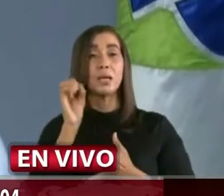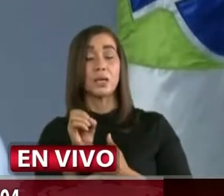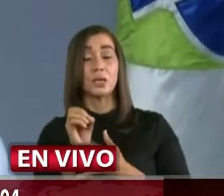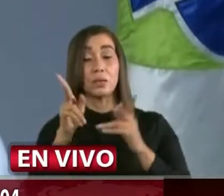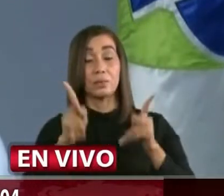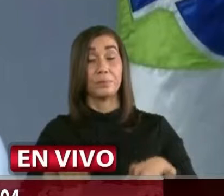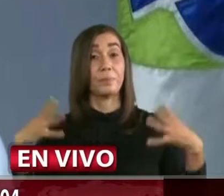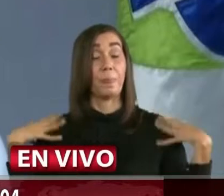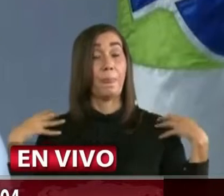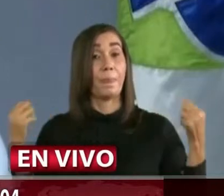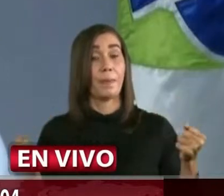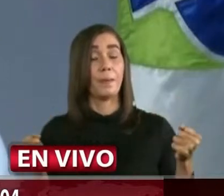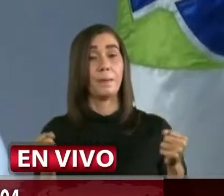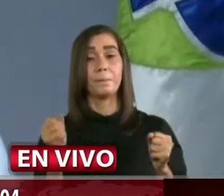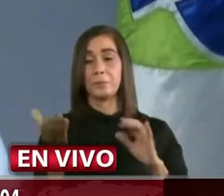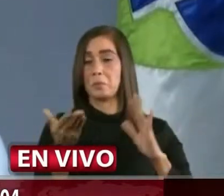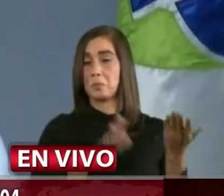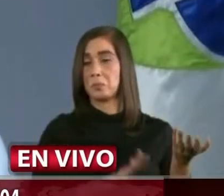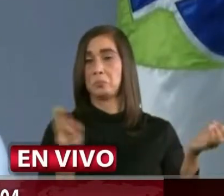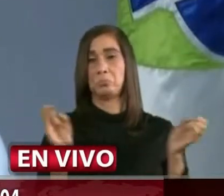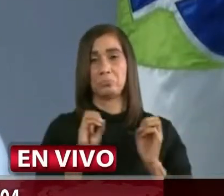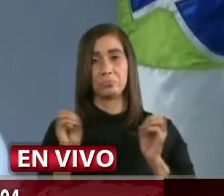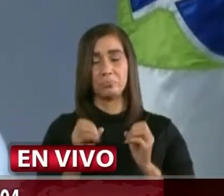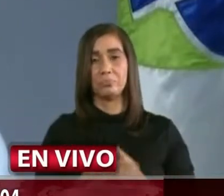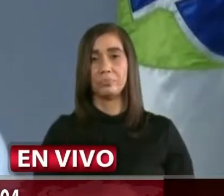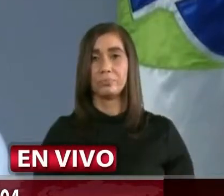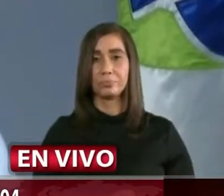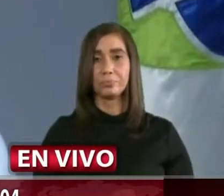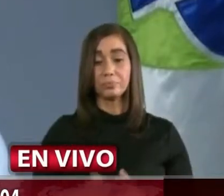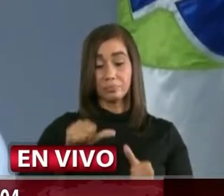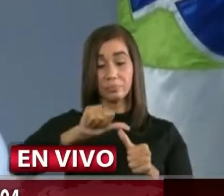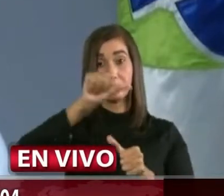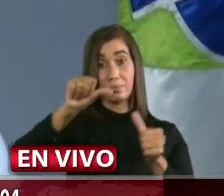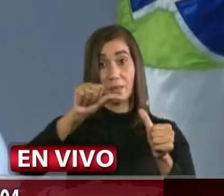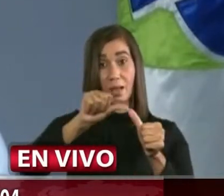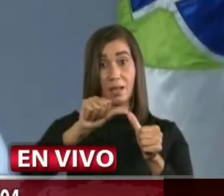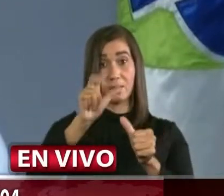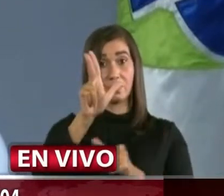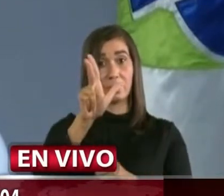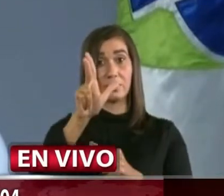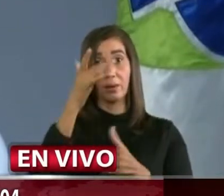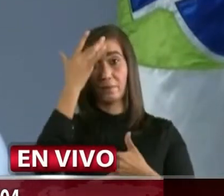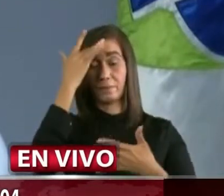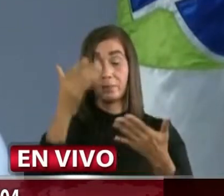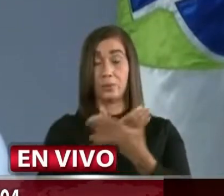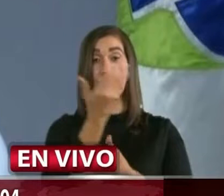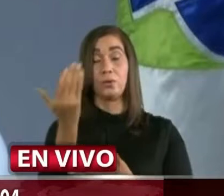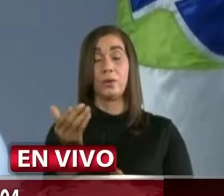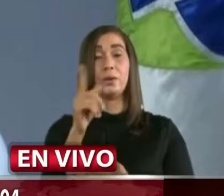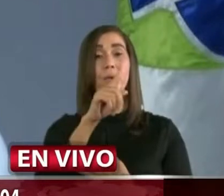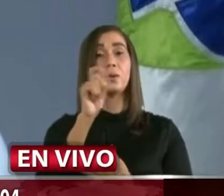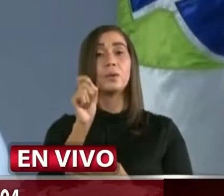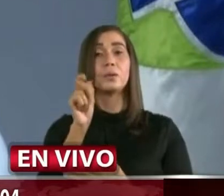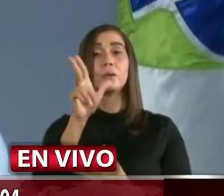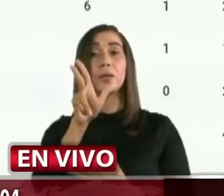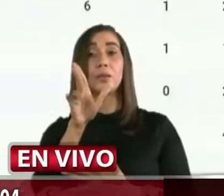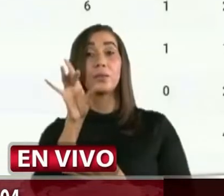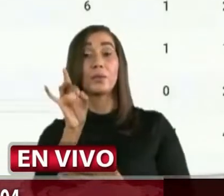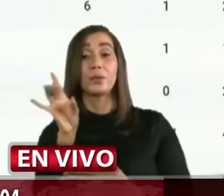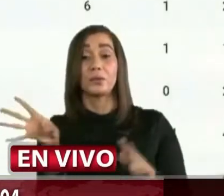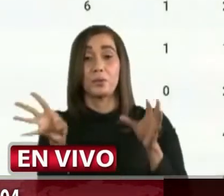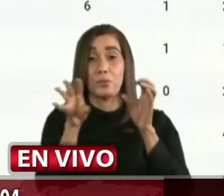1.527 recuperados, 0 fallecimientos. Azua, 3 casos nuevos,